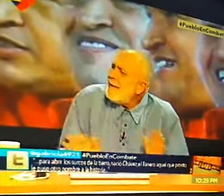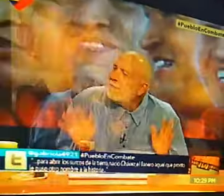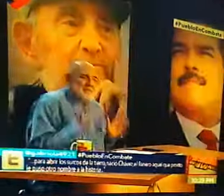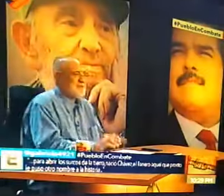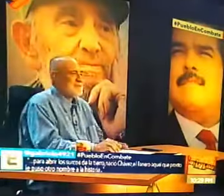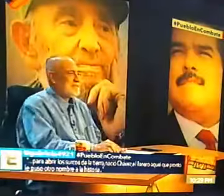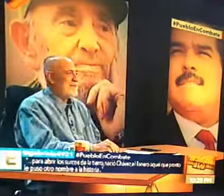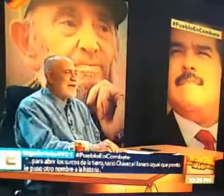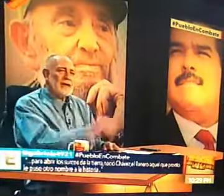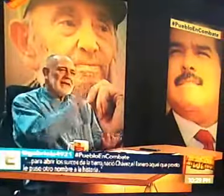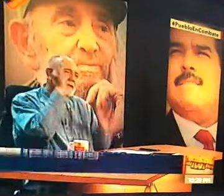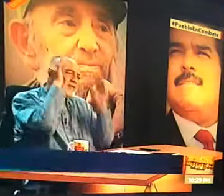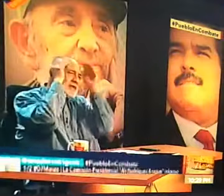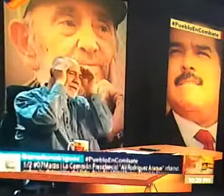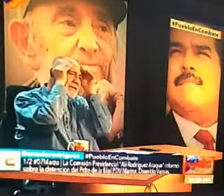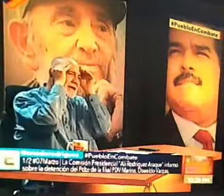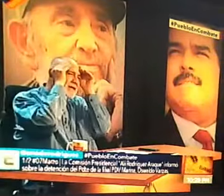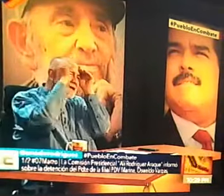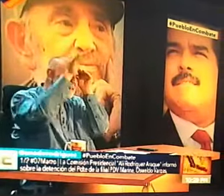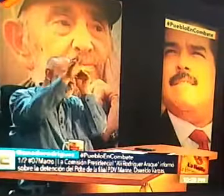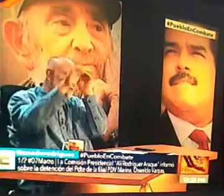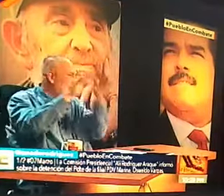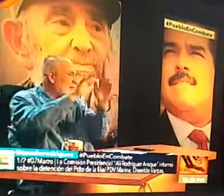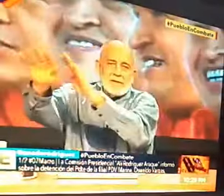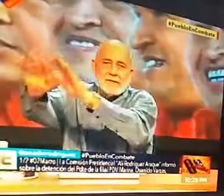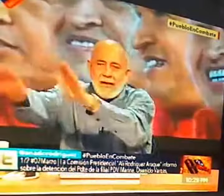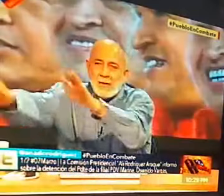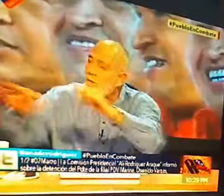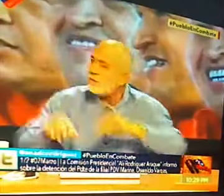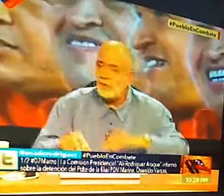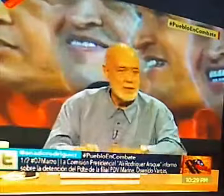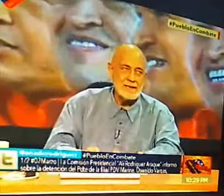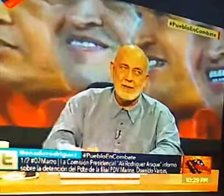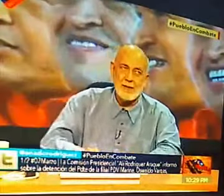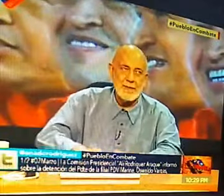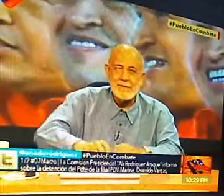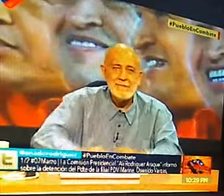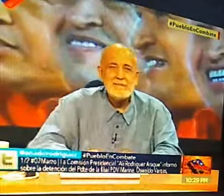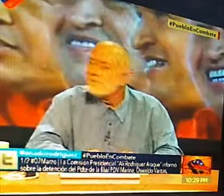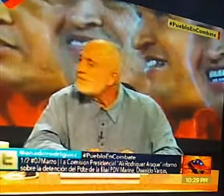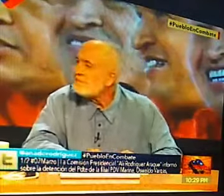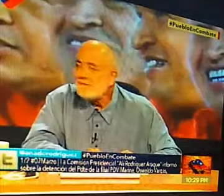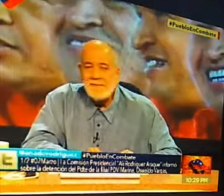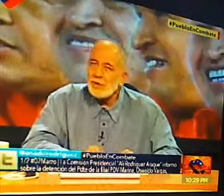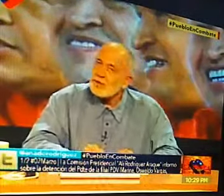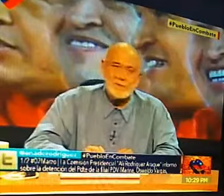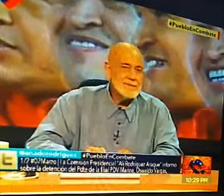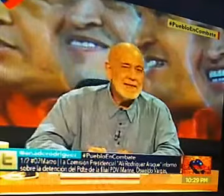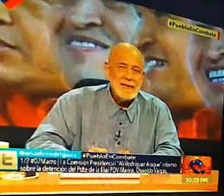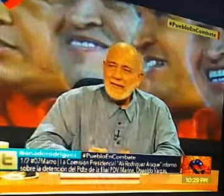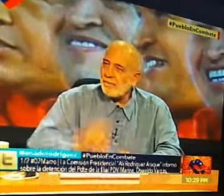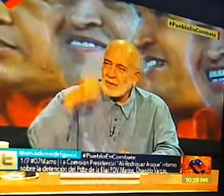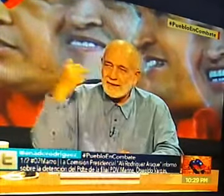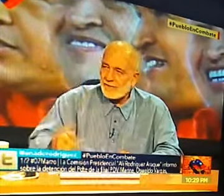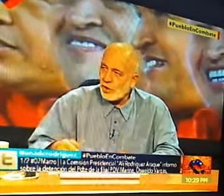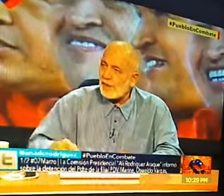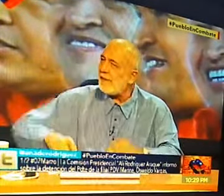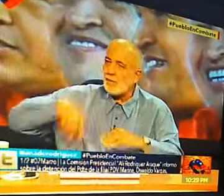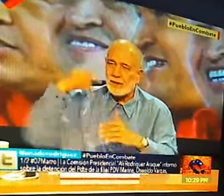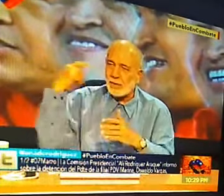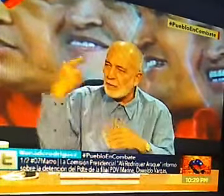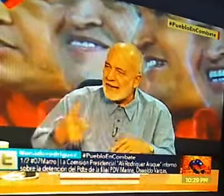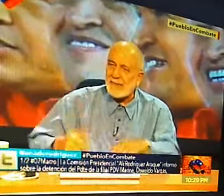ser. Ellos quieren tener su sistema capitalista, ellos metidos, está bien, ténganlo, pero no imponérselo a los demás. No, señor. Ni imponer sanciones,